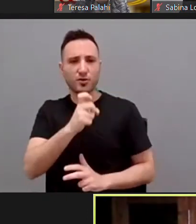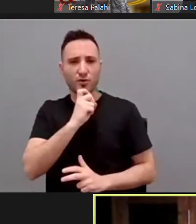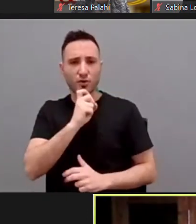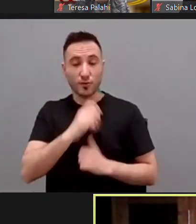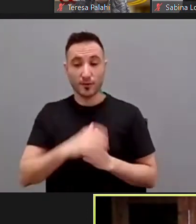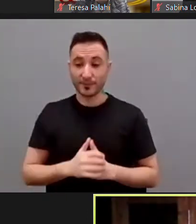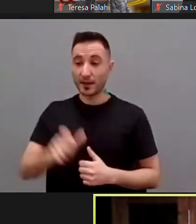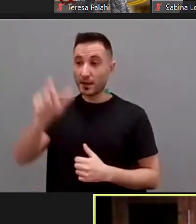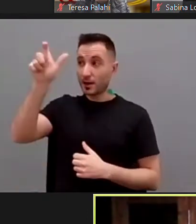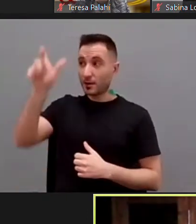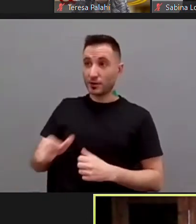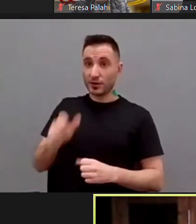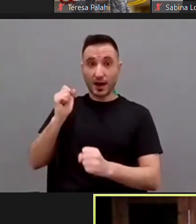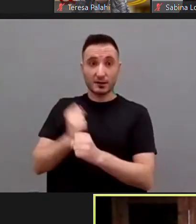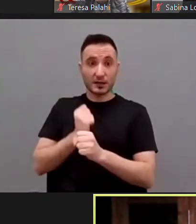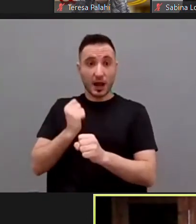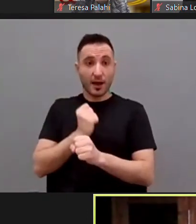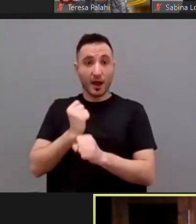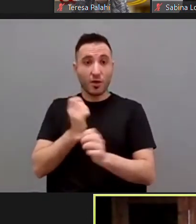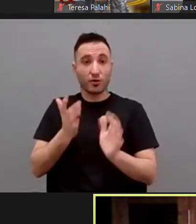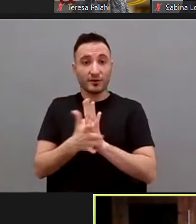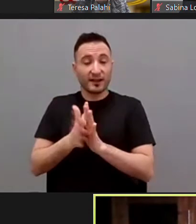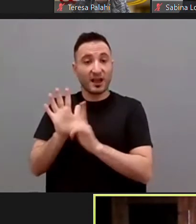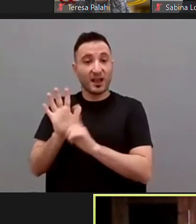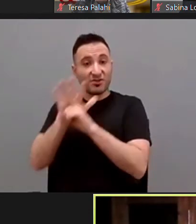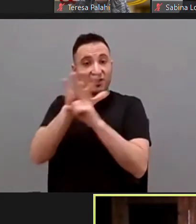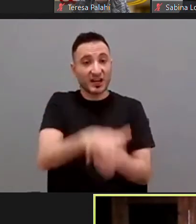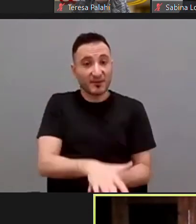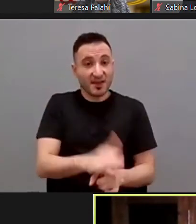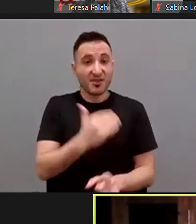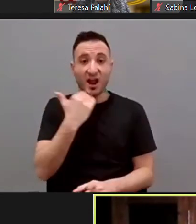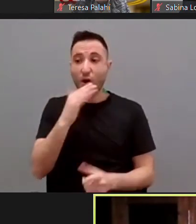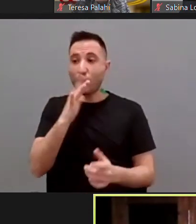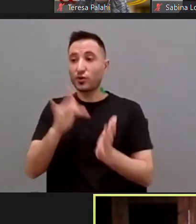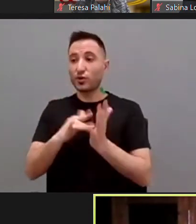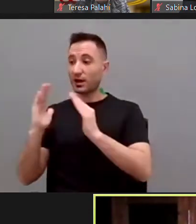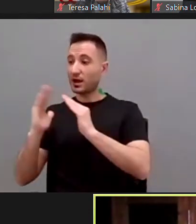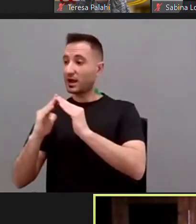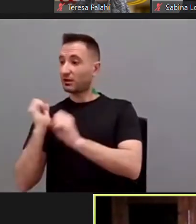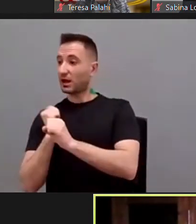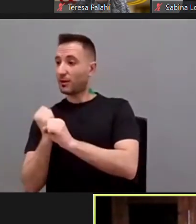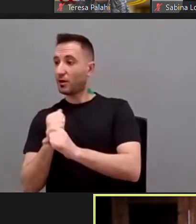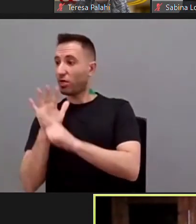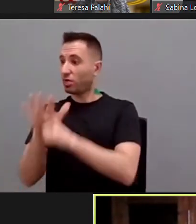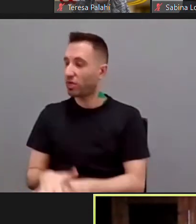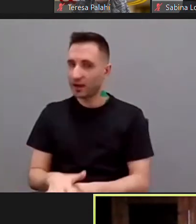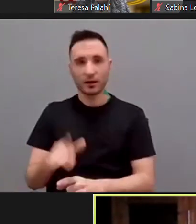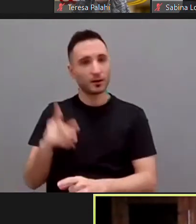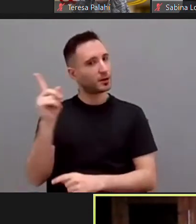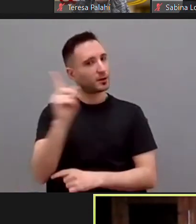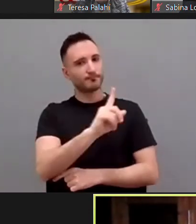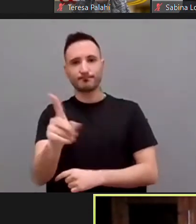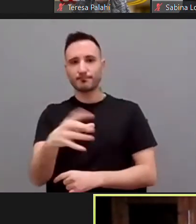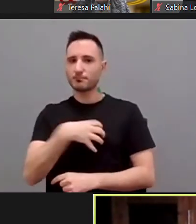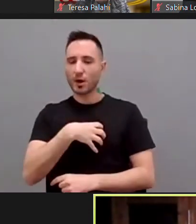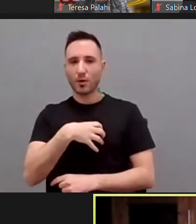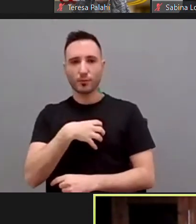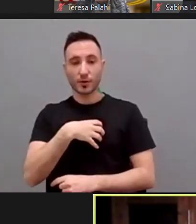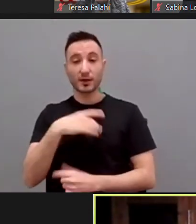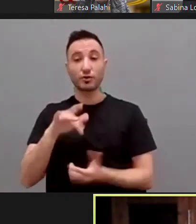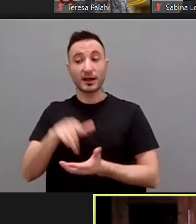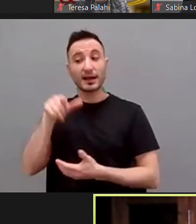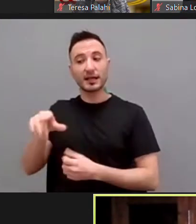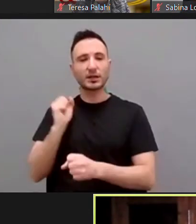podrá sufrir ningún perjuicio por realizar la actividad laboral desde el domicilio, que es una de las cosas que a los trabajadores les